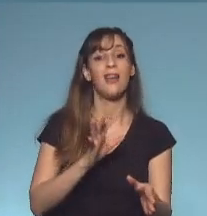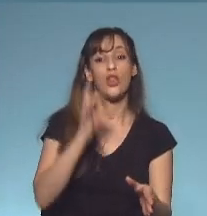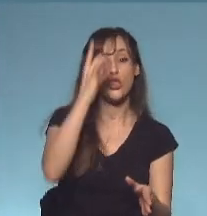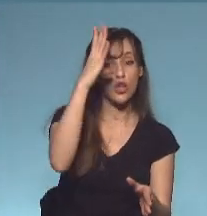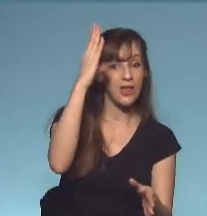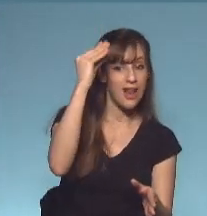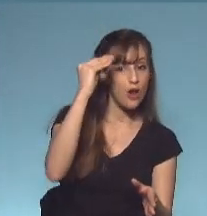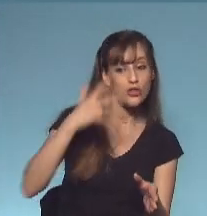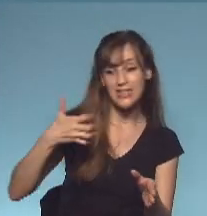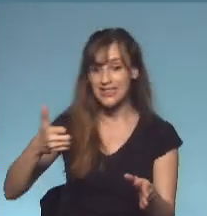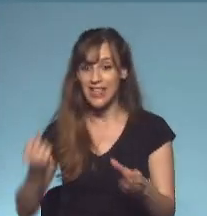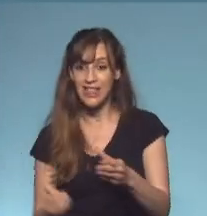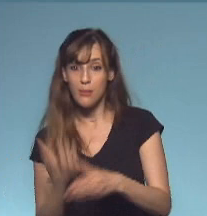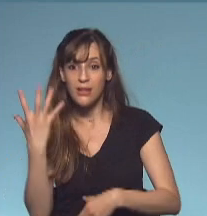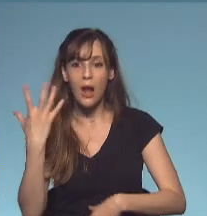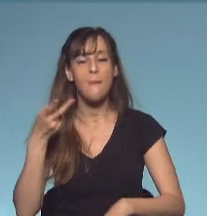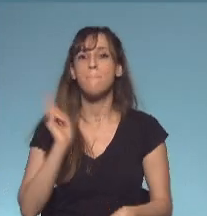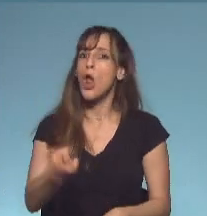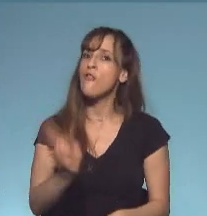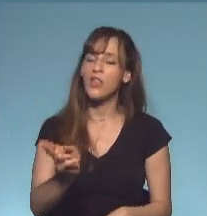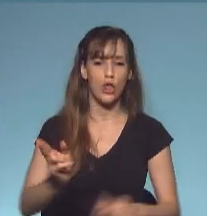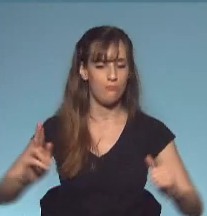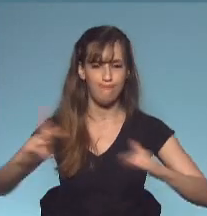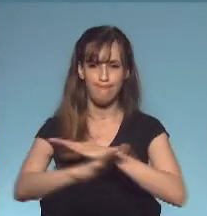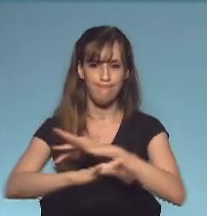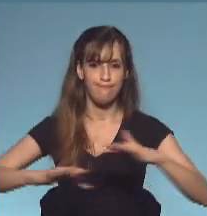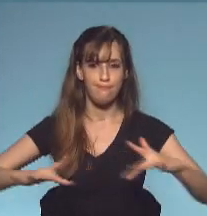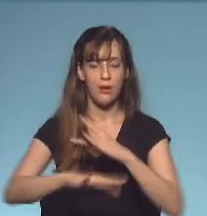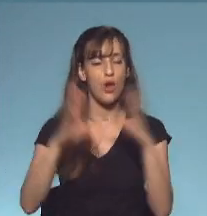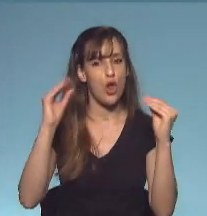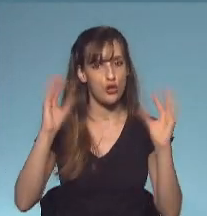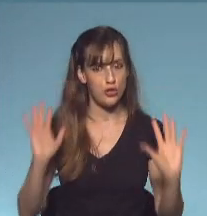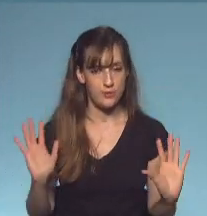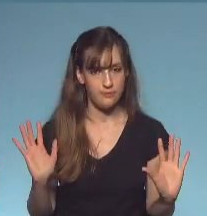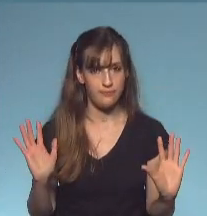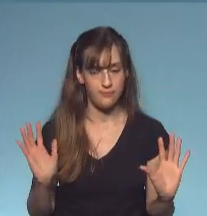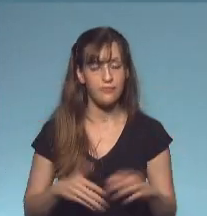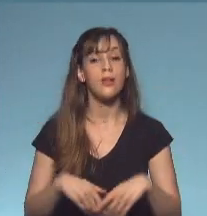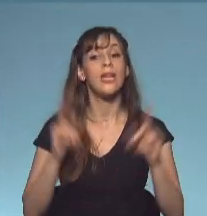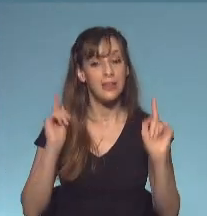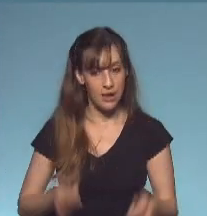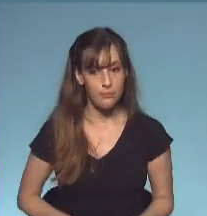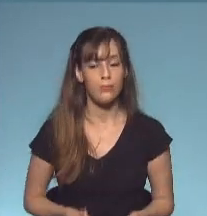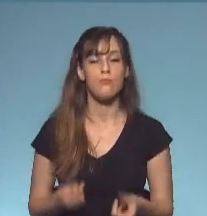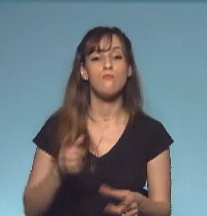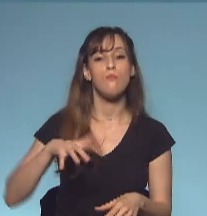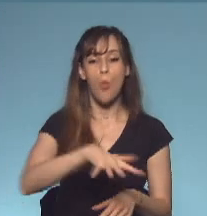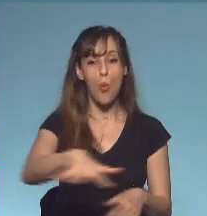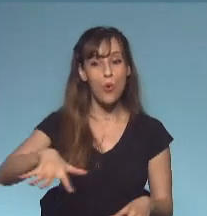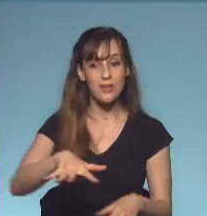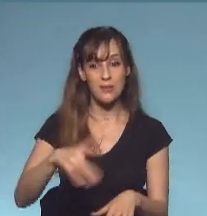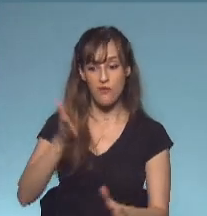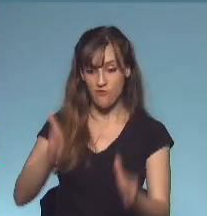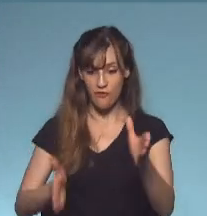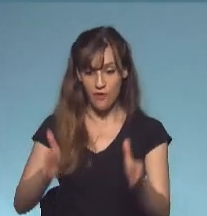las 6 de la mañana. Son municipios con más contagios. Y los municipios en fase 3, que